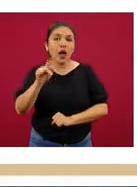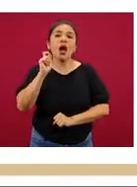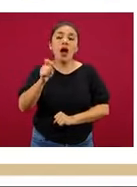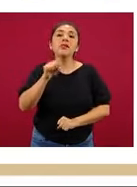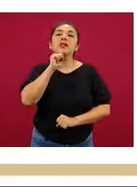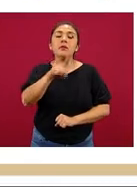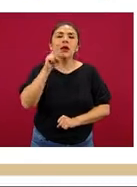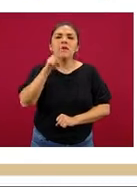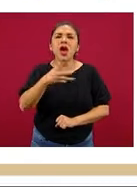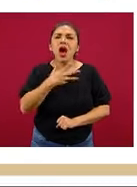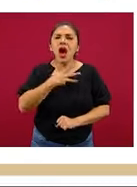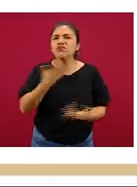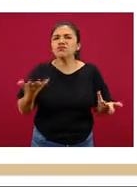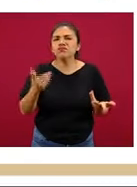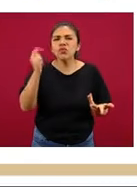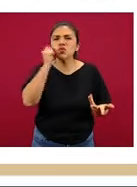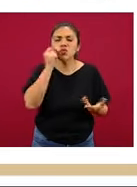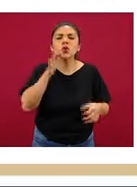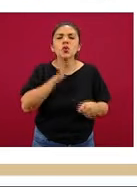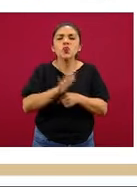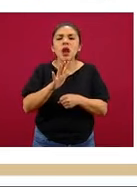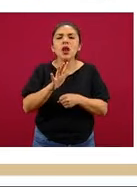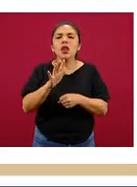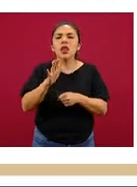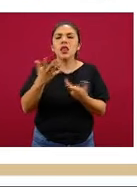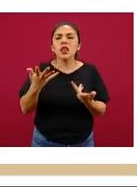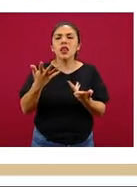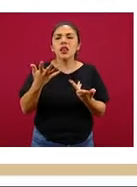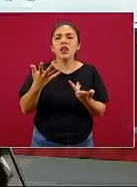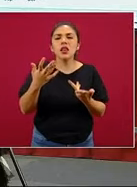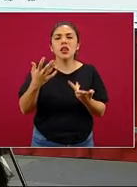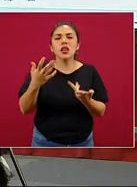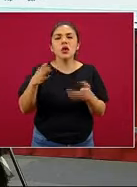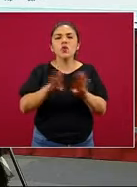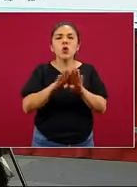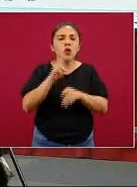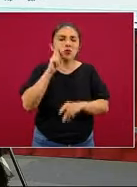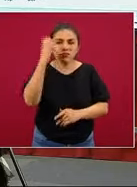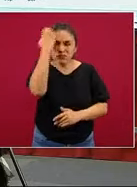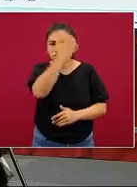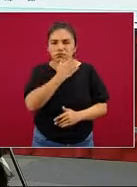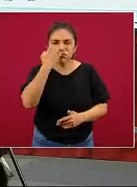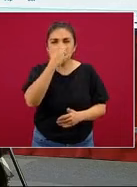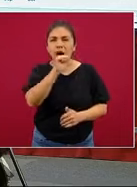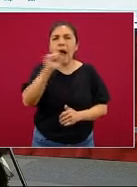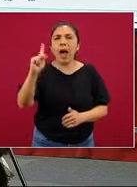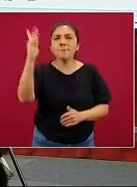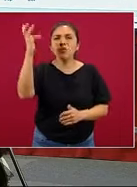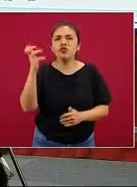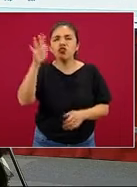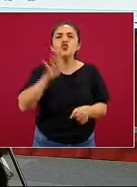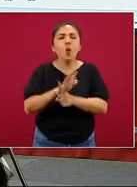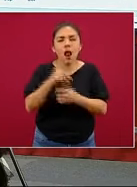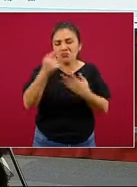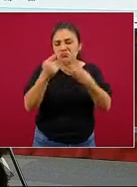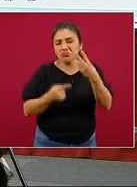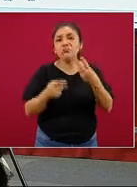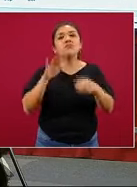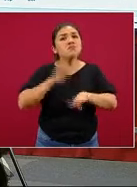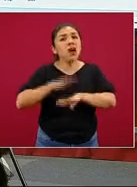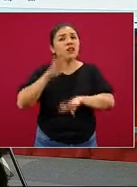observa, independientemente del sistema operativo o de la aplicación que se vea, una